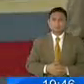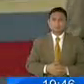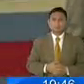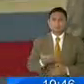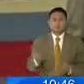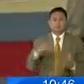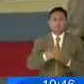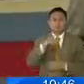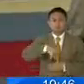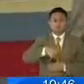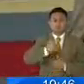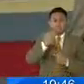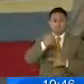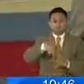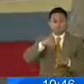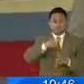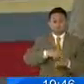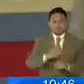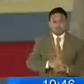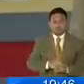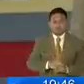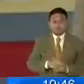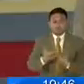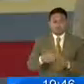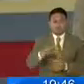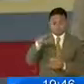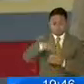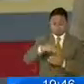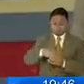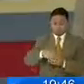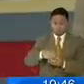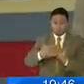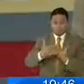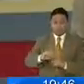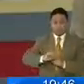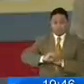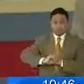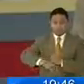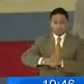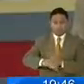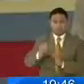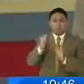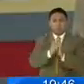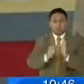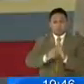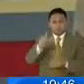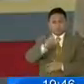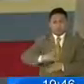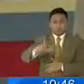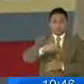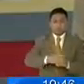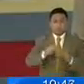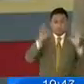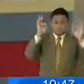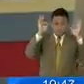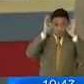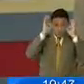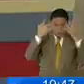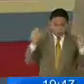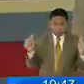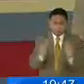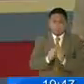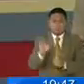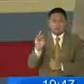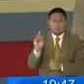Retomamos la información de interés nacional y en el ámbito electoral la campaña continúa y como parte de su agenda este lunes el candidato Guillermo Lasso junto a